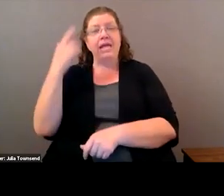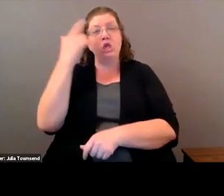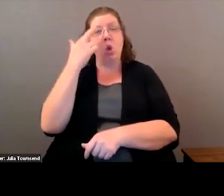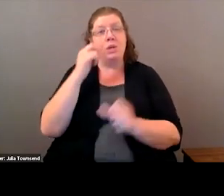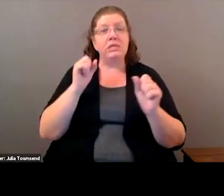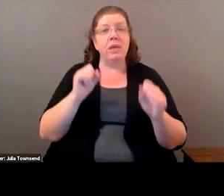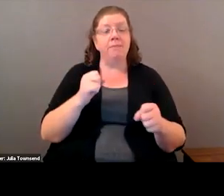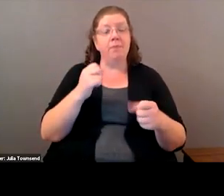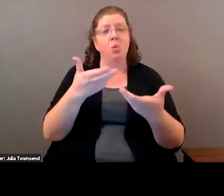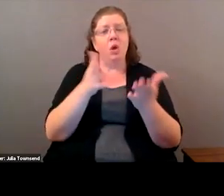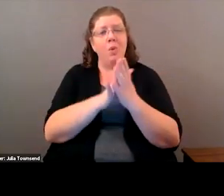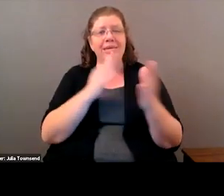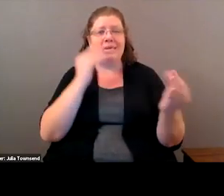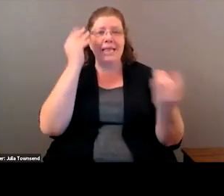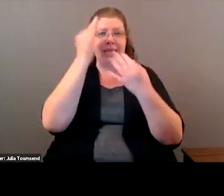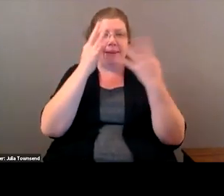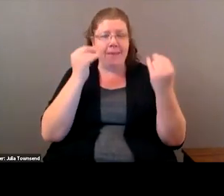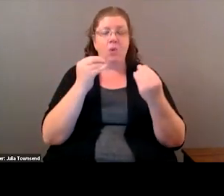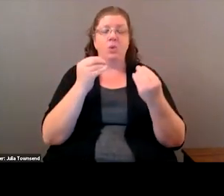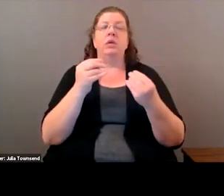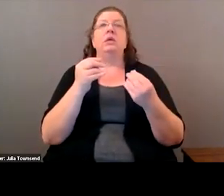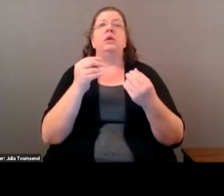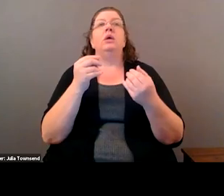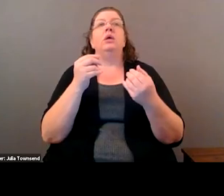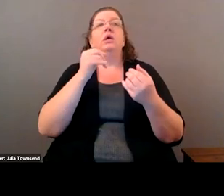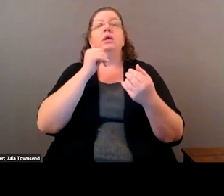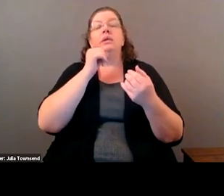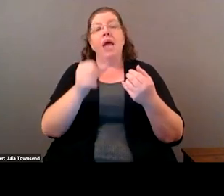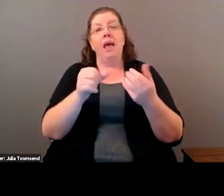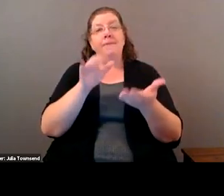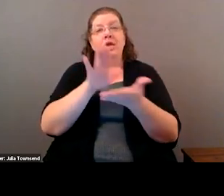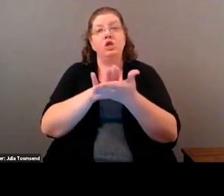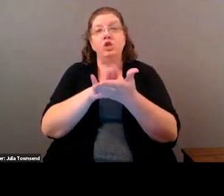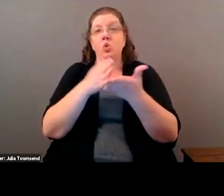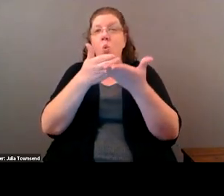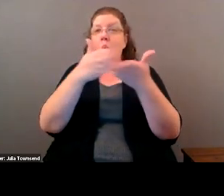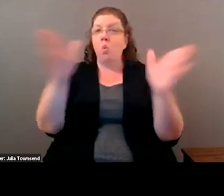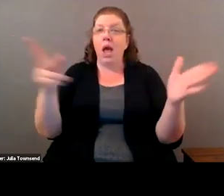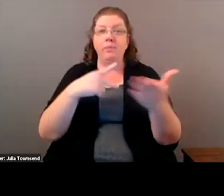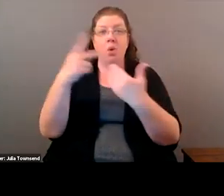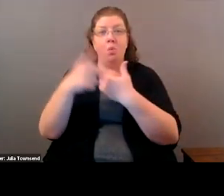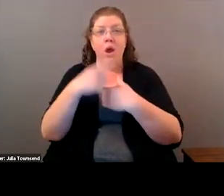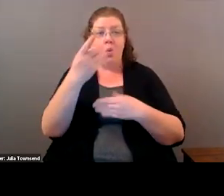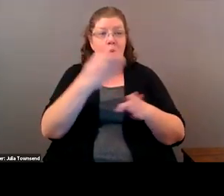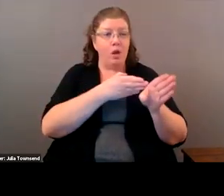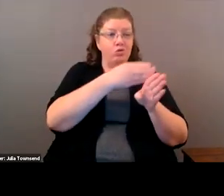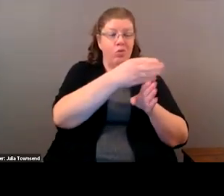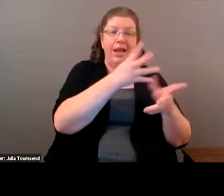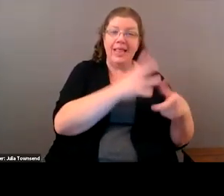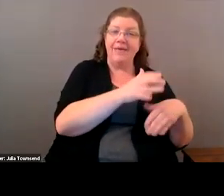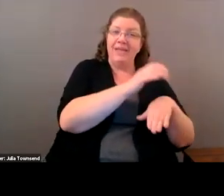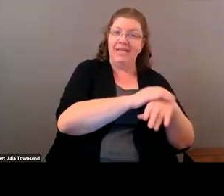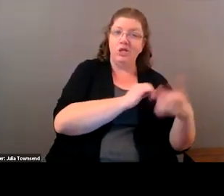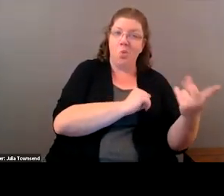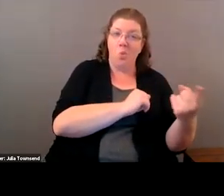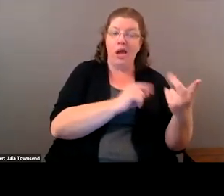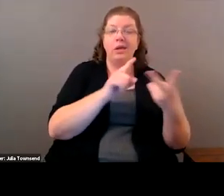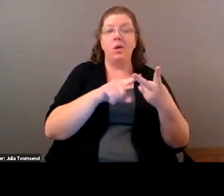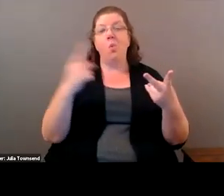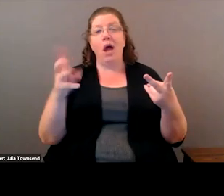la directora garcía pues pueden pensarlo ustedes no sería un programa en toda la escuela